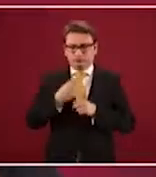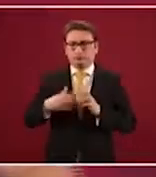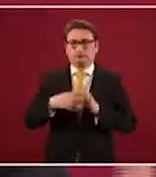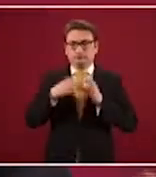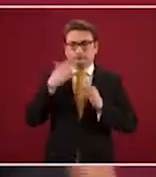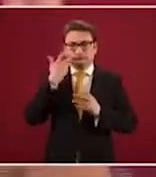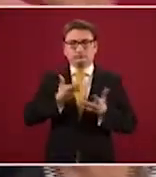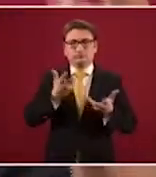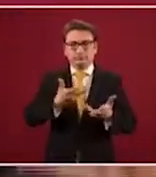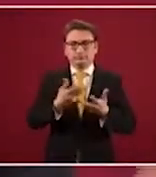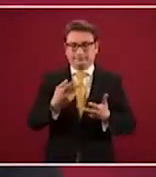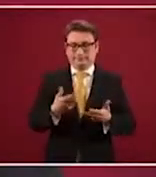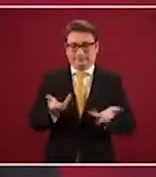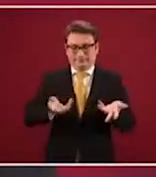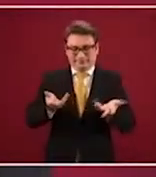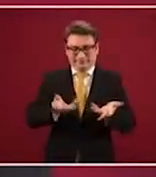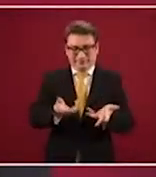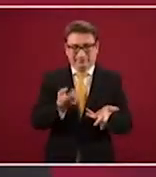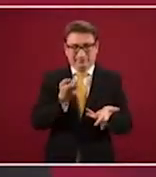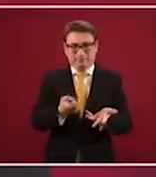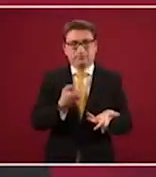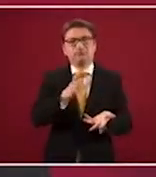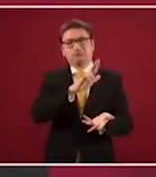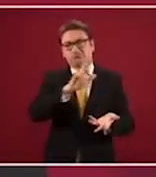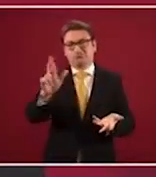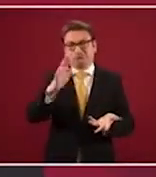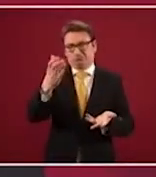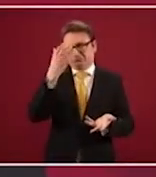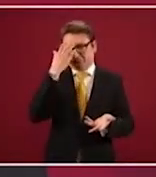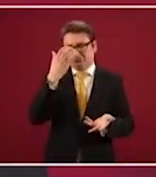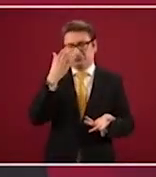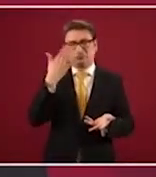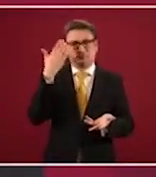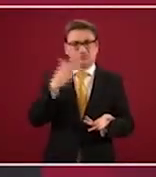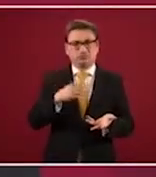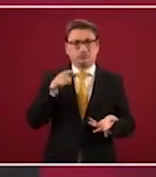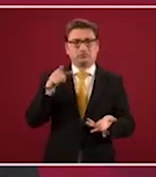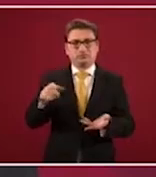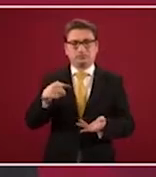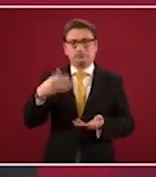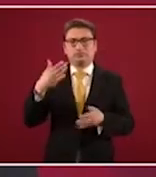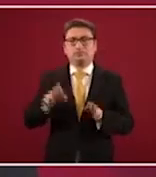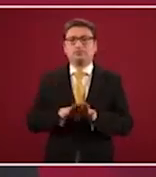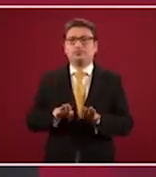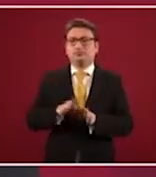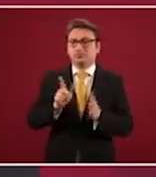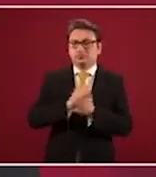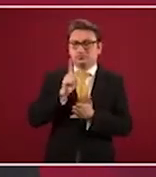lo que se ha hecho, hay que reconocerle al Poder Legislativo